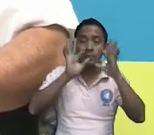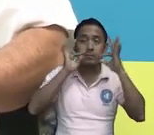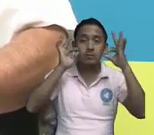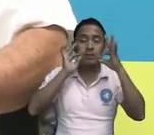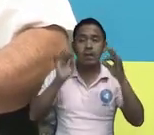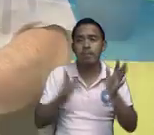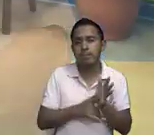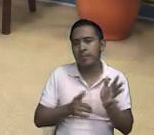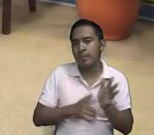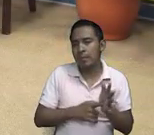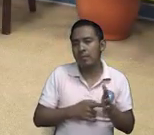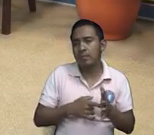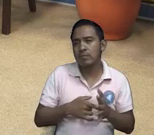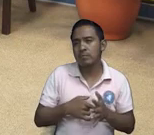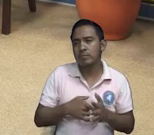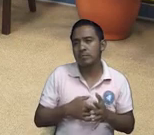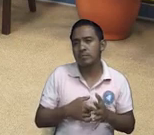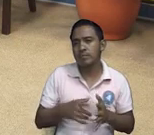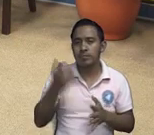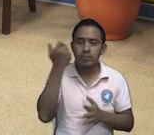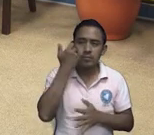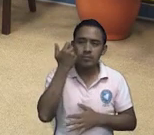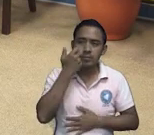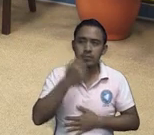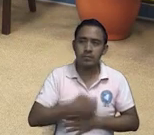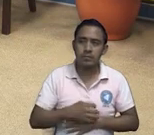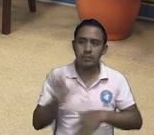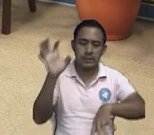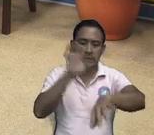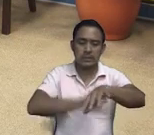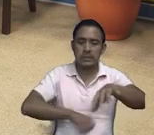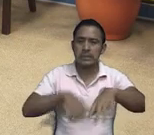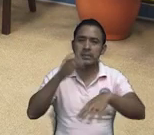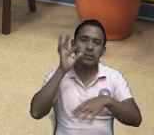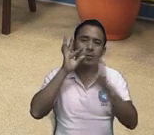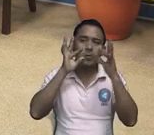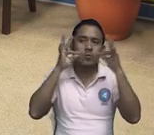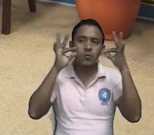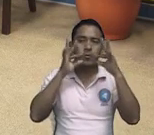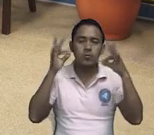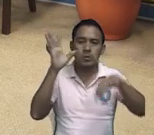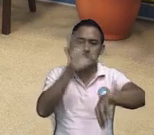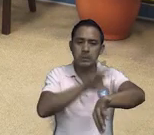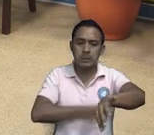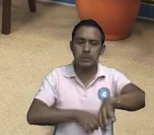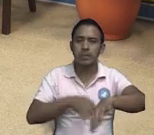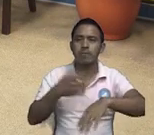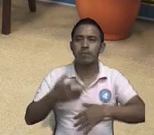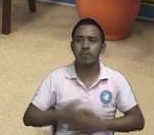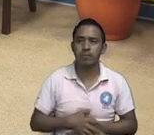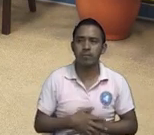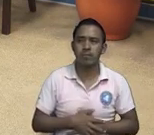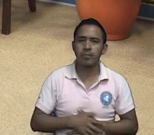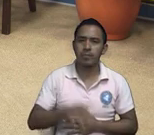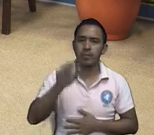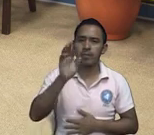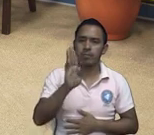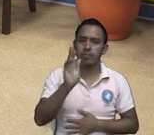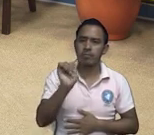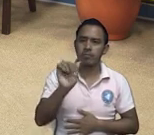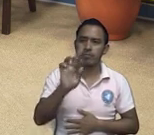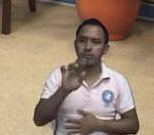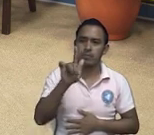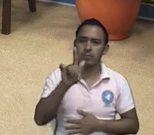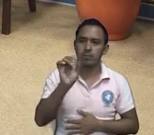Tengo, por ejemplo, la enfermedad por arañazo del gato. ¿Cuál sí. es esa, doctor? Es la Bartonella, que le